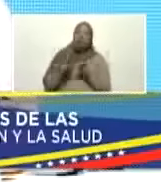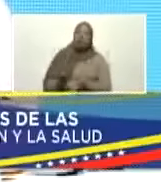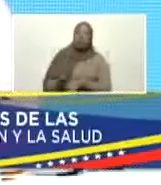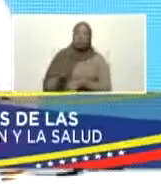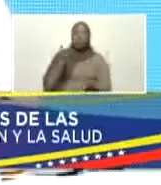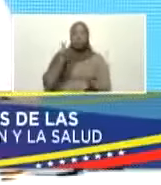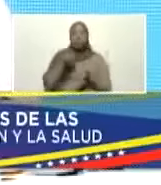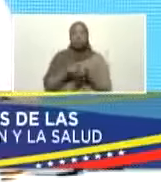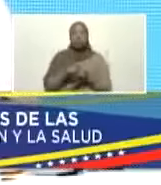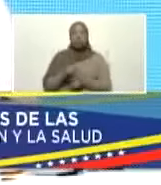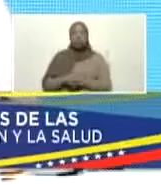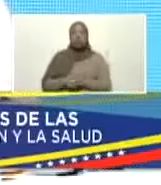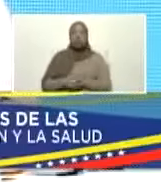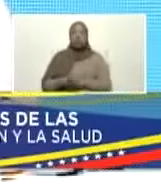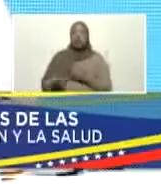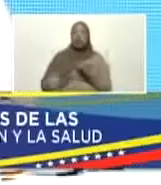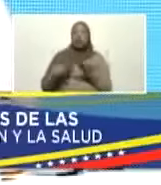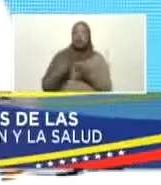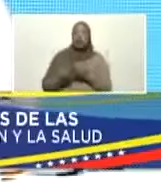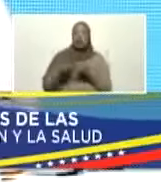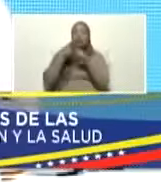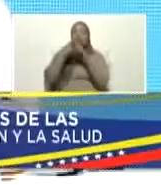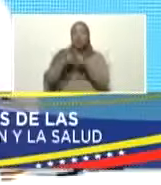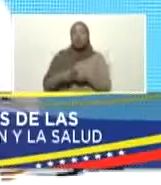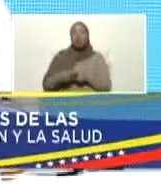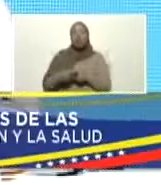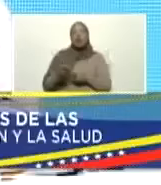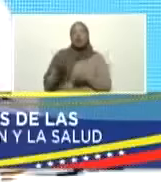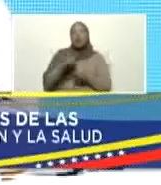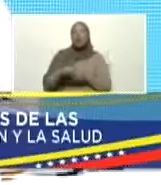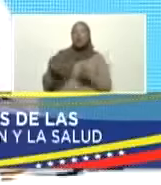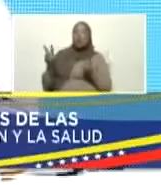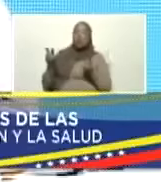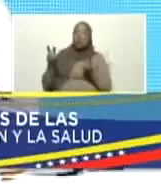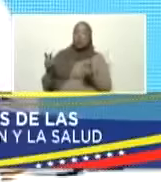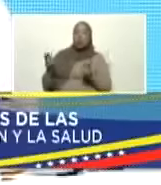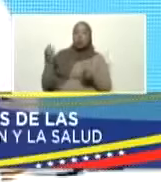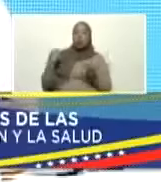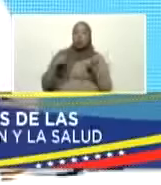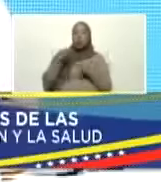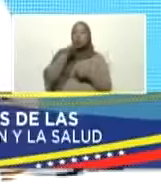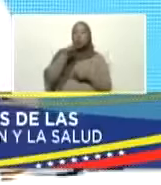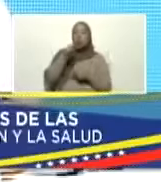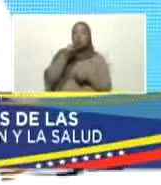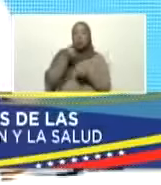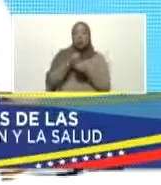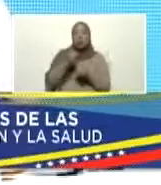para entregarles totalmente de paquete el complejo